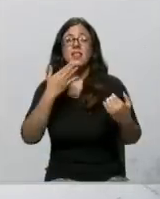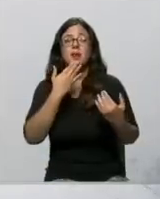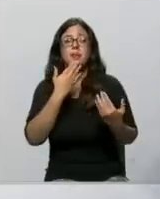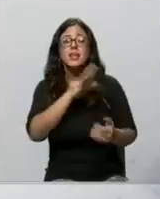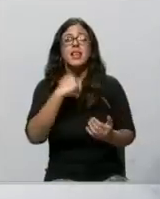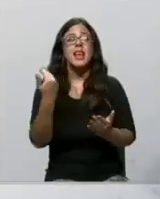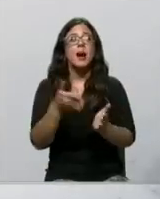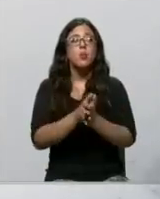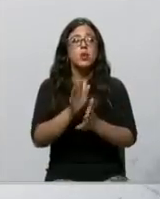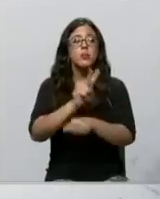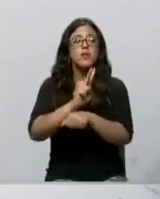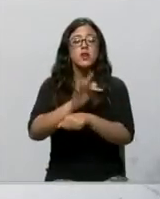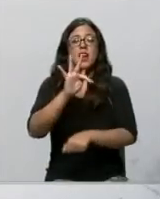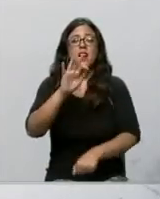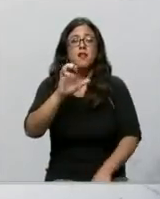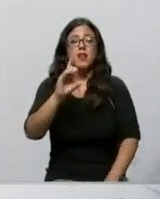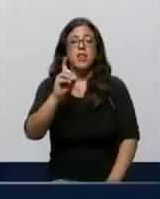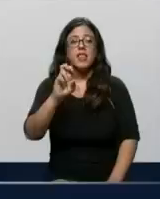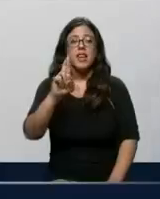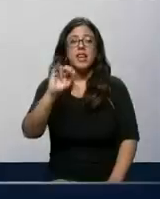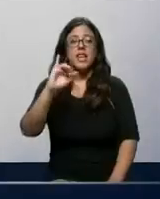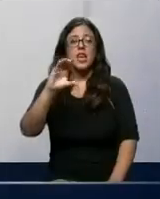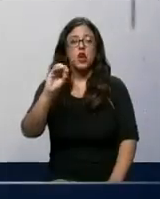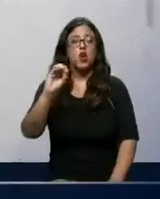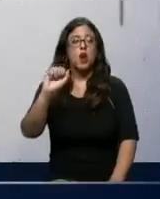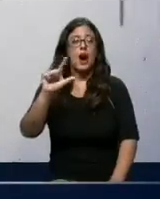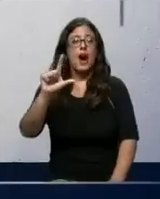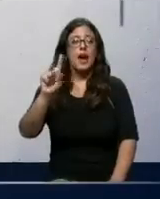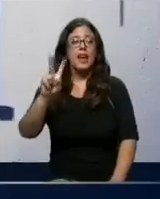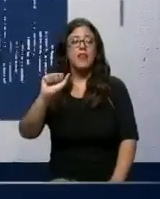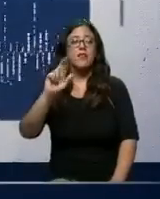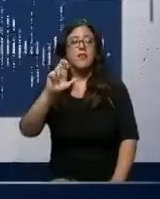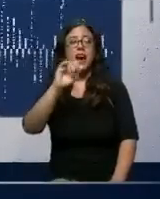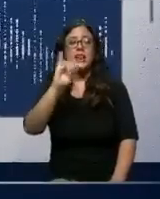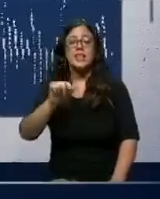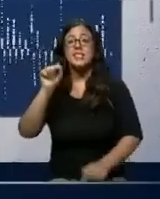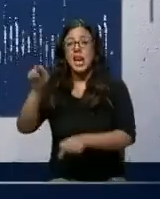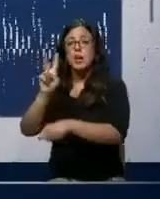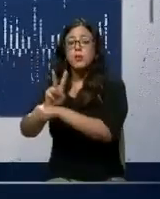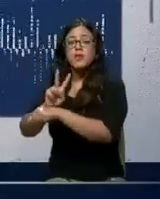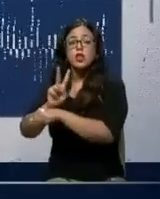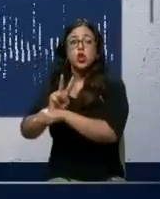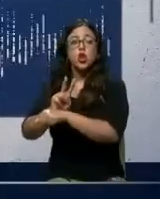profesor Federico Álvarez Santibáñez. Fue profesor de un liceo de